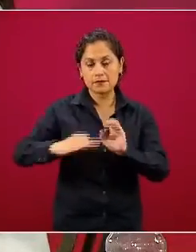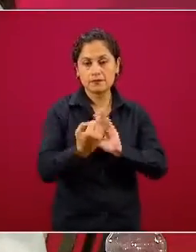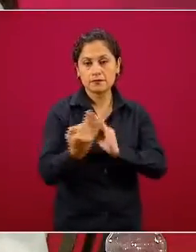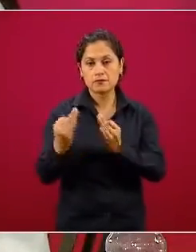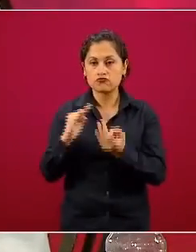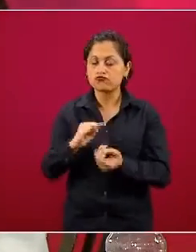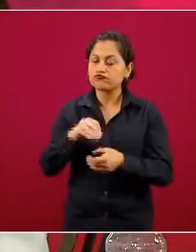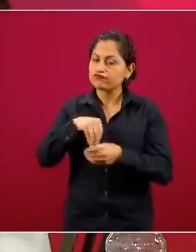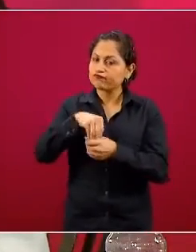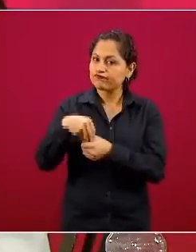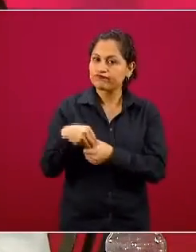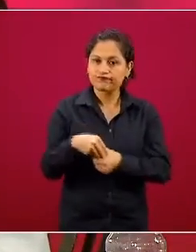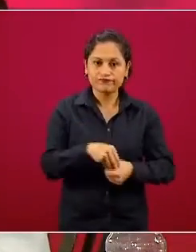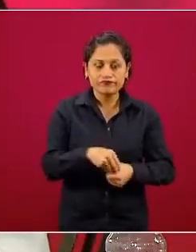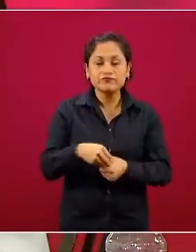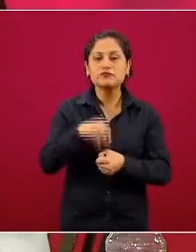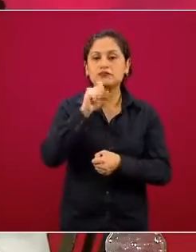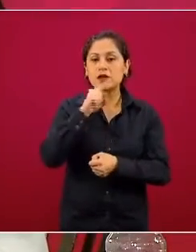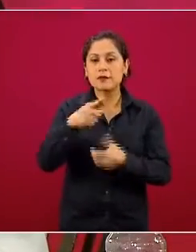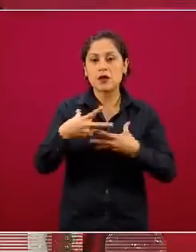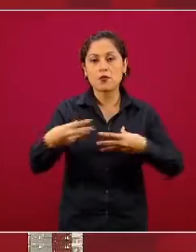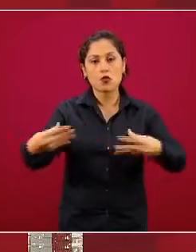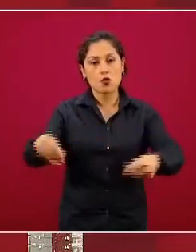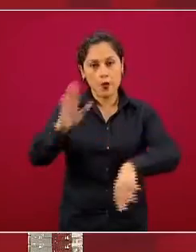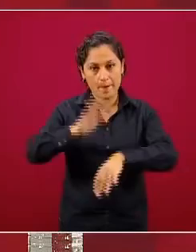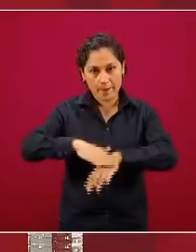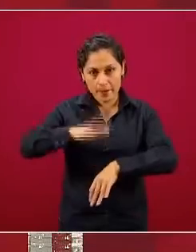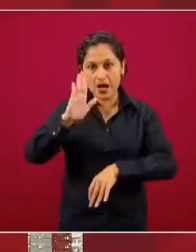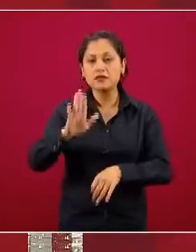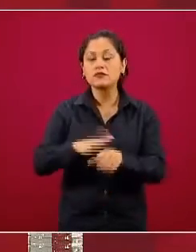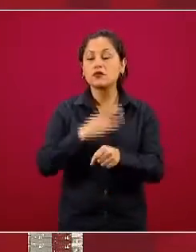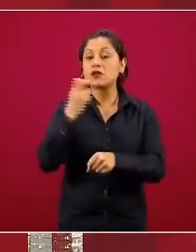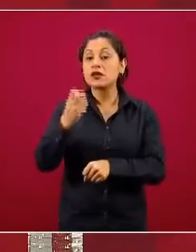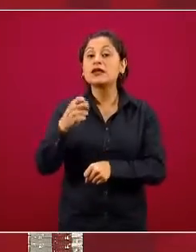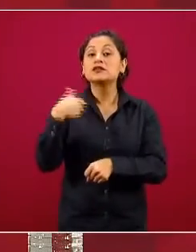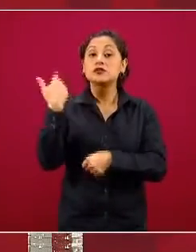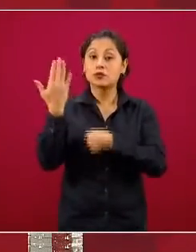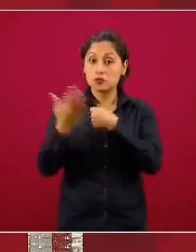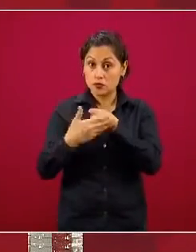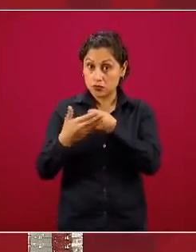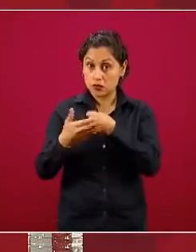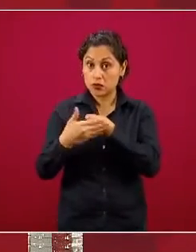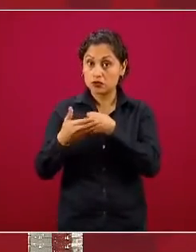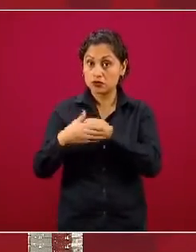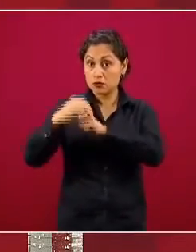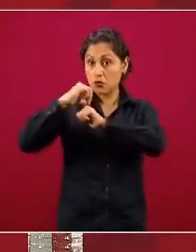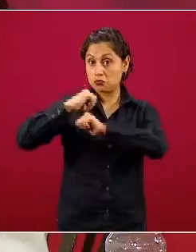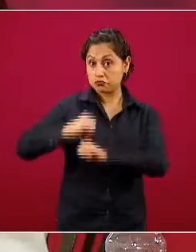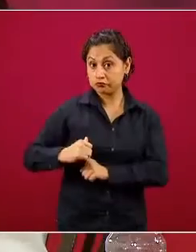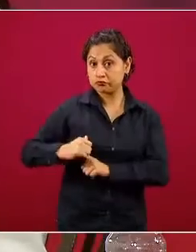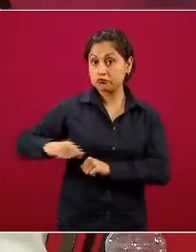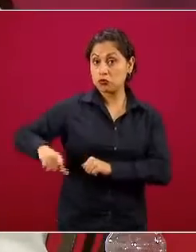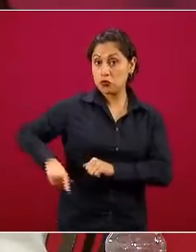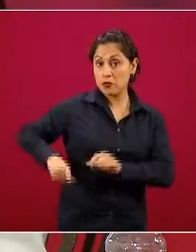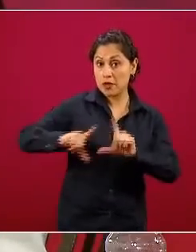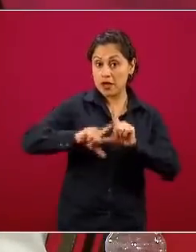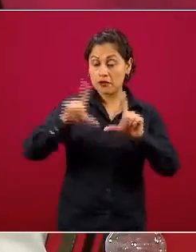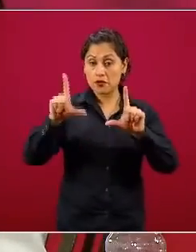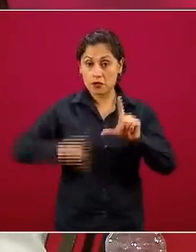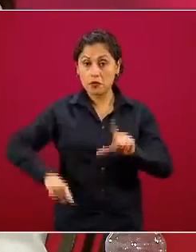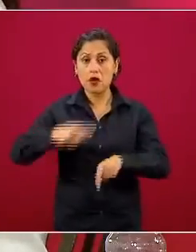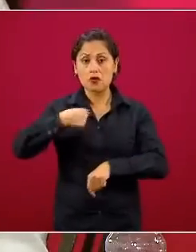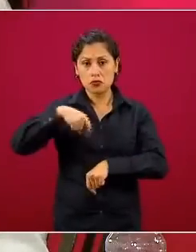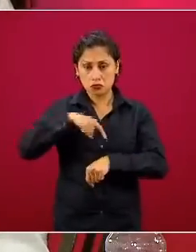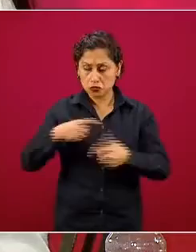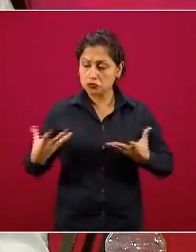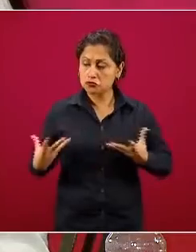y de acuerdo con la condición que tenemos, pues va a haber una apertura que está siendo coordinada por el gobierno de México y que nosotros estamos